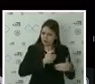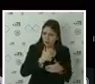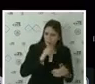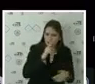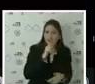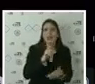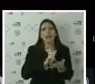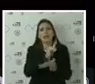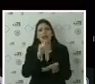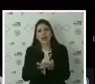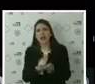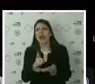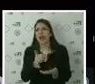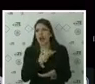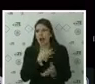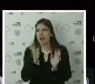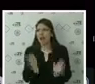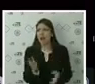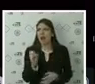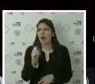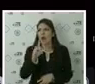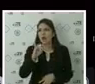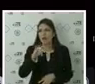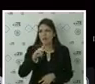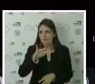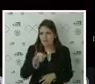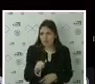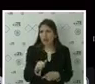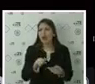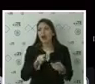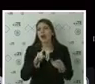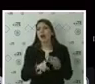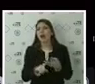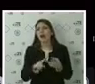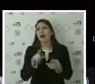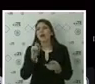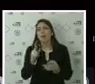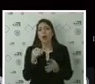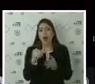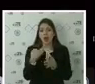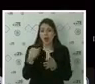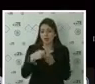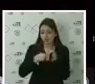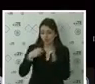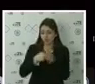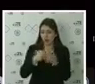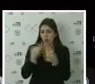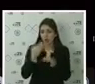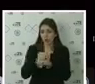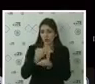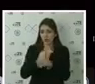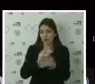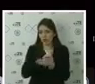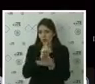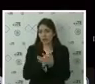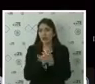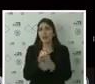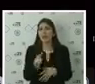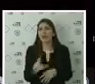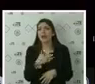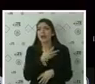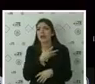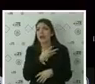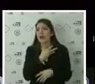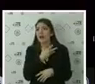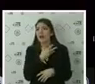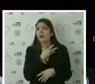ley Olimpia, está también en la última reforma que se hizo, en el cual ya las mujeres